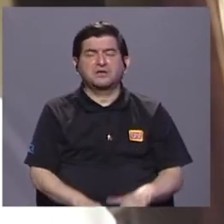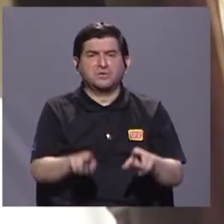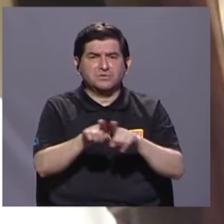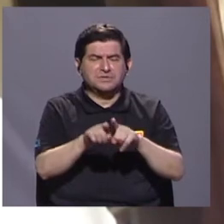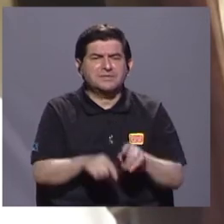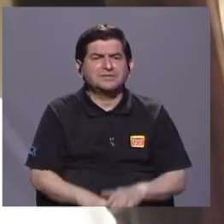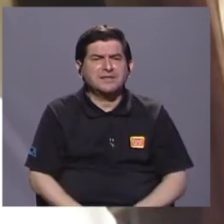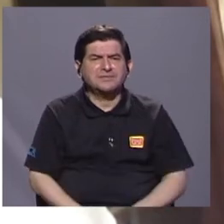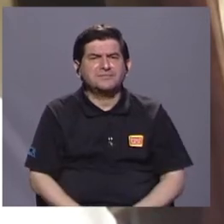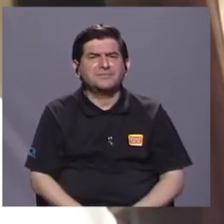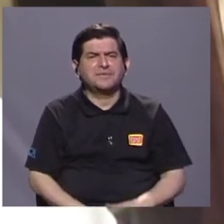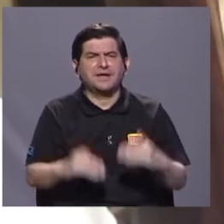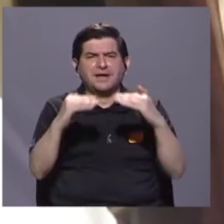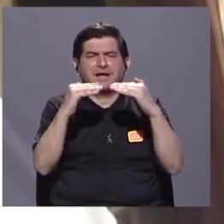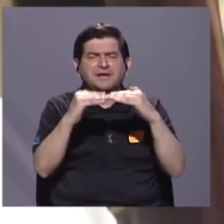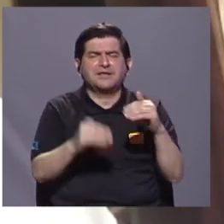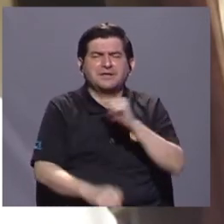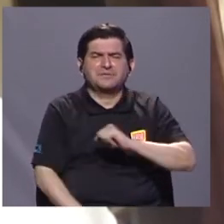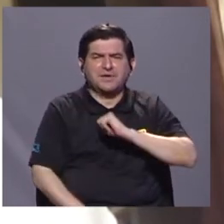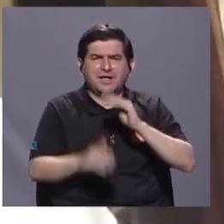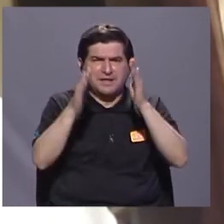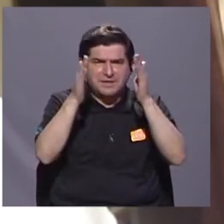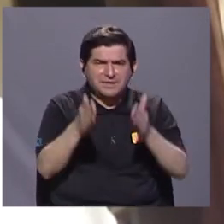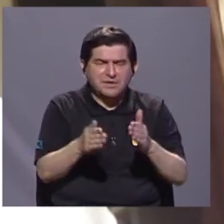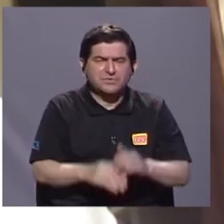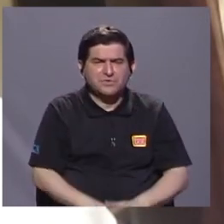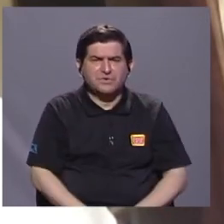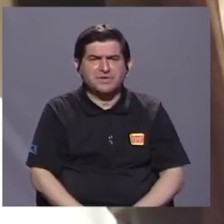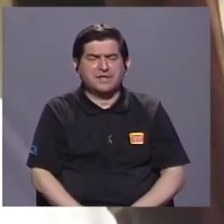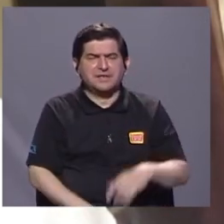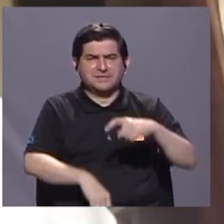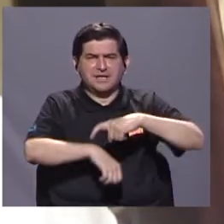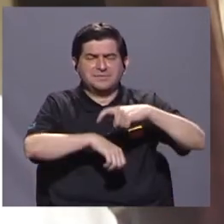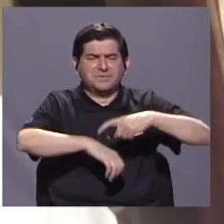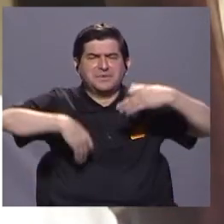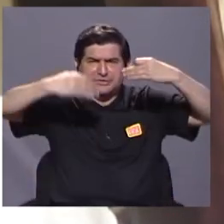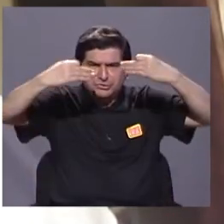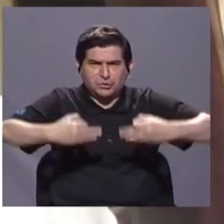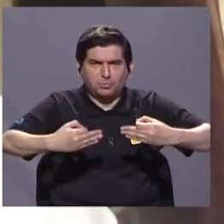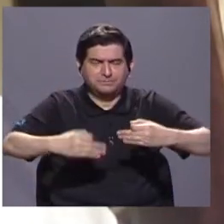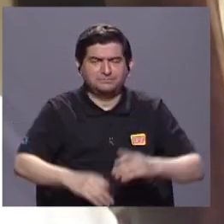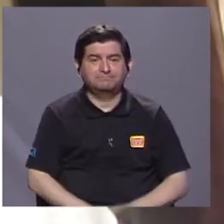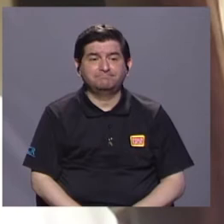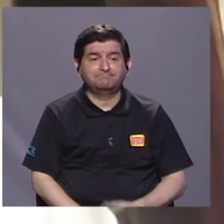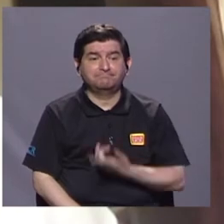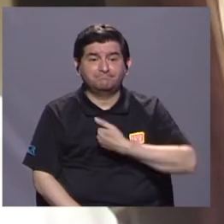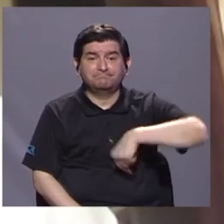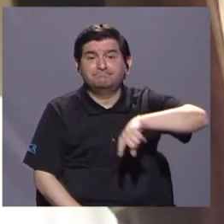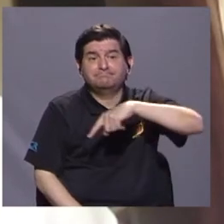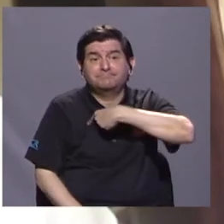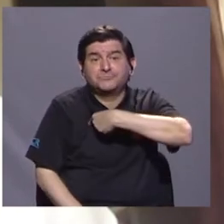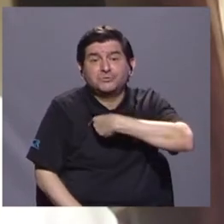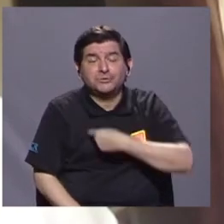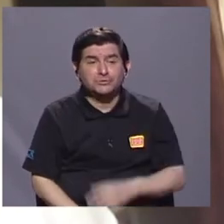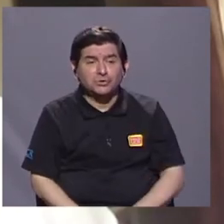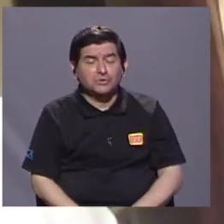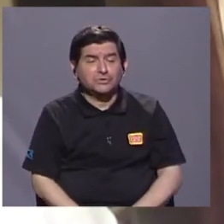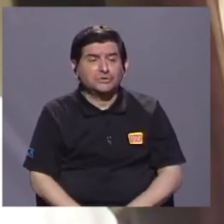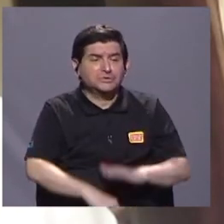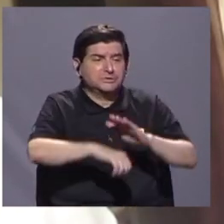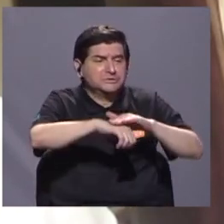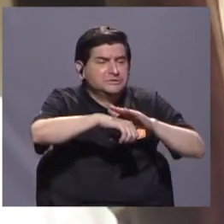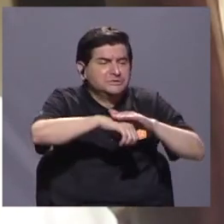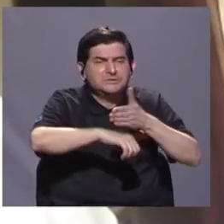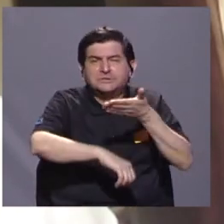a nivel inclusive de las autoridades o mandos medios en la toma de decisión. Y lo que nosotros le hemos facilitado